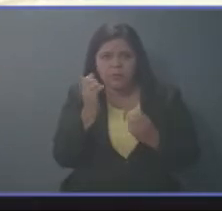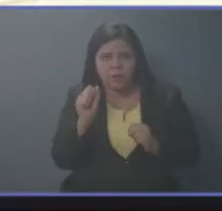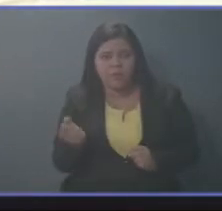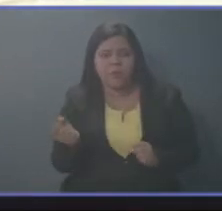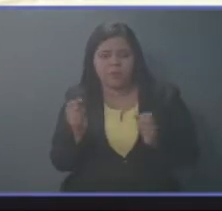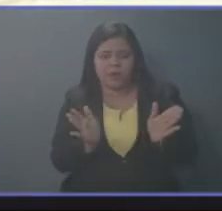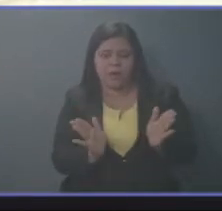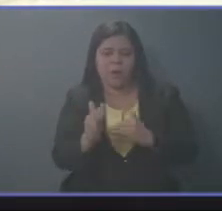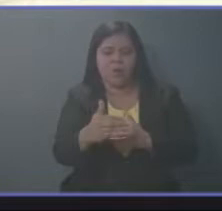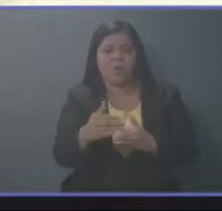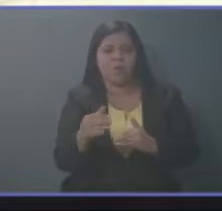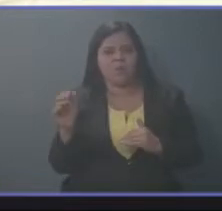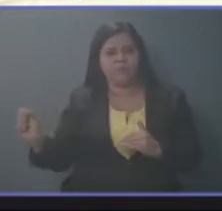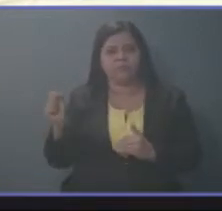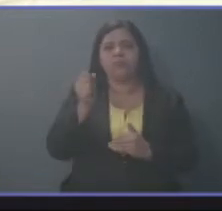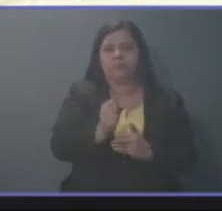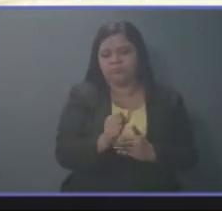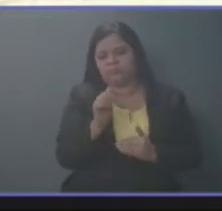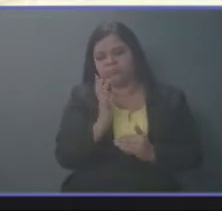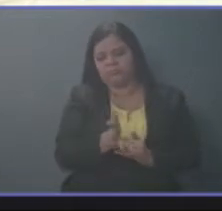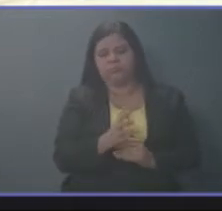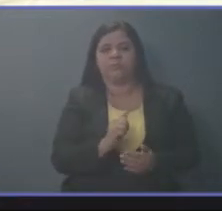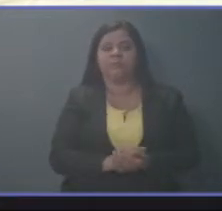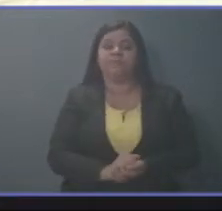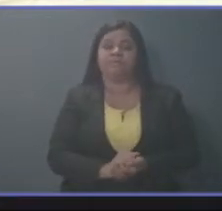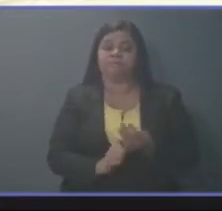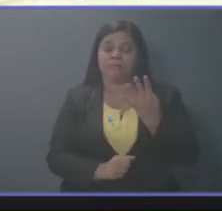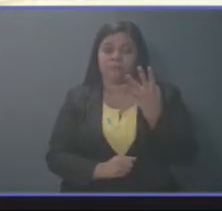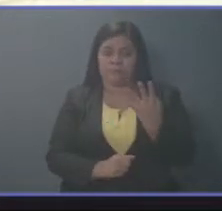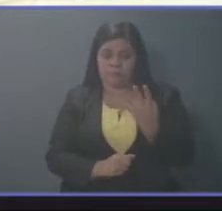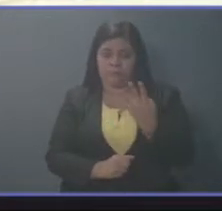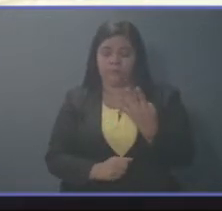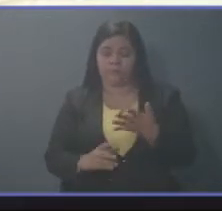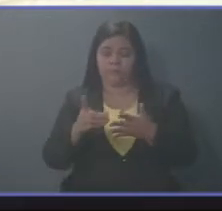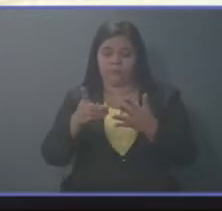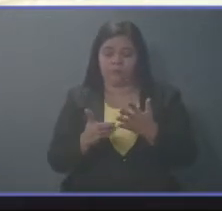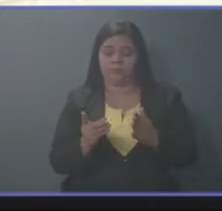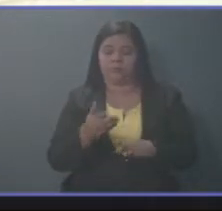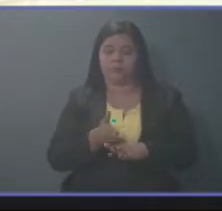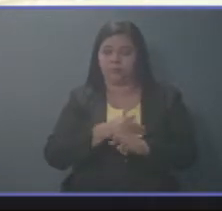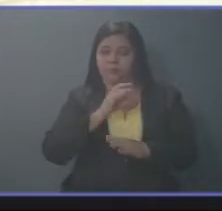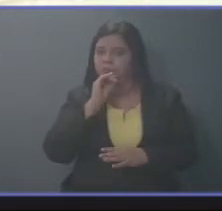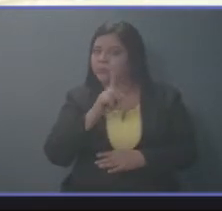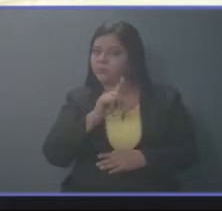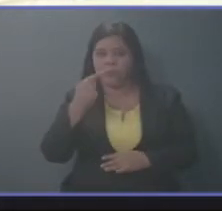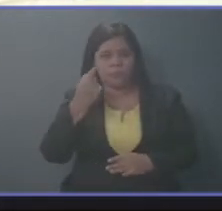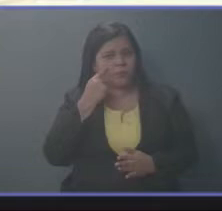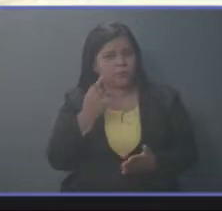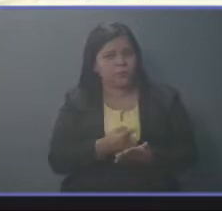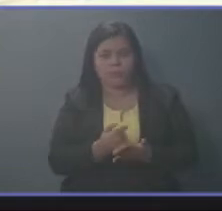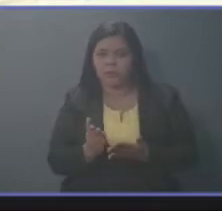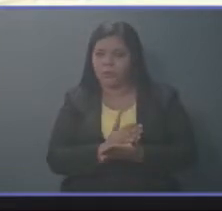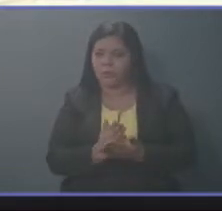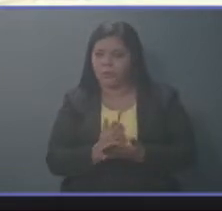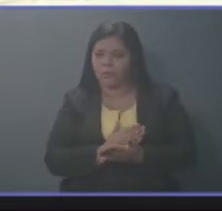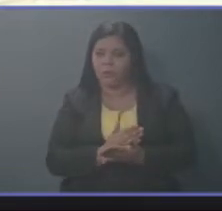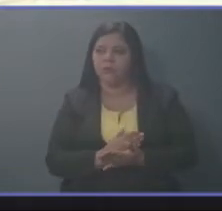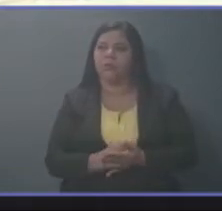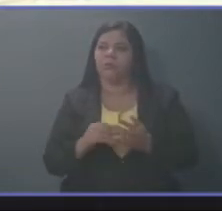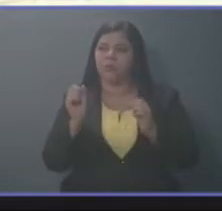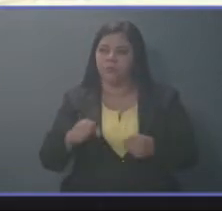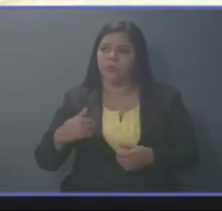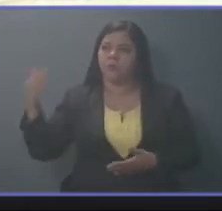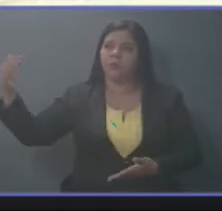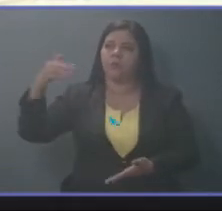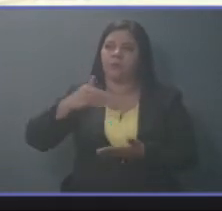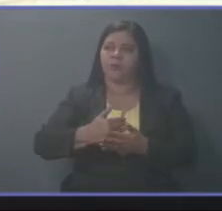sanitarias implementadas por las autoridades. Cuarto, que en el decreto legislativo citado no se prevé medida alguna para el retorno de las